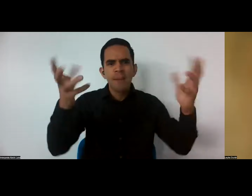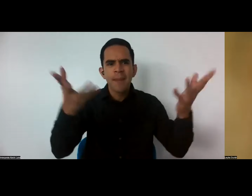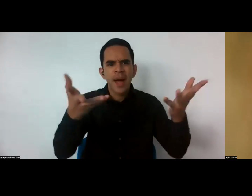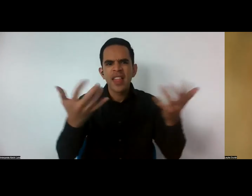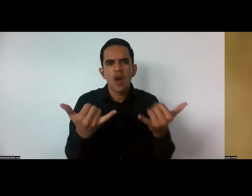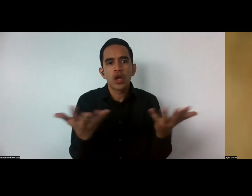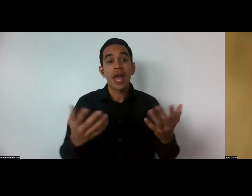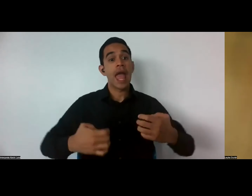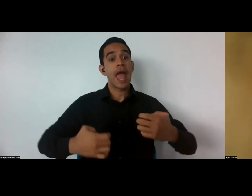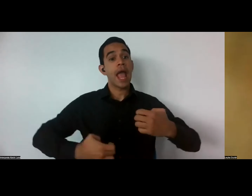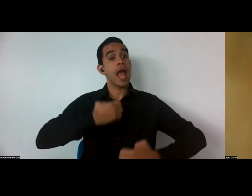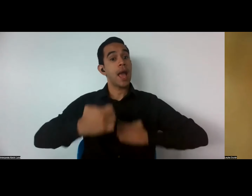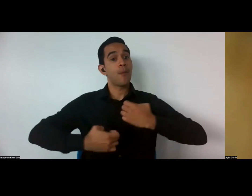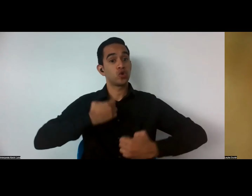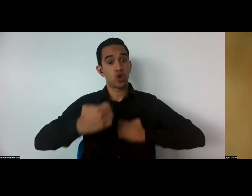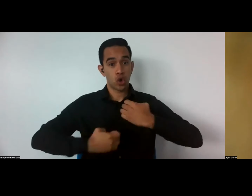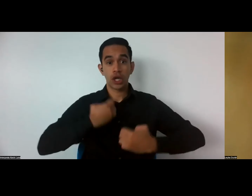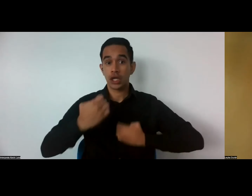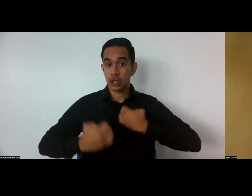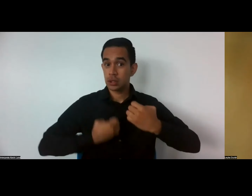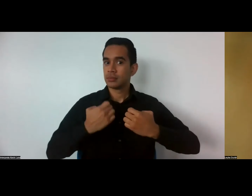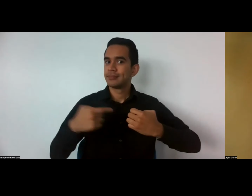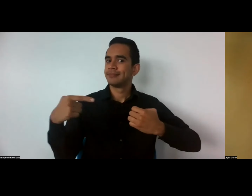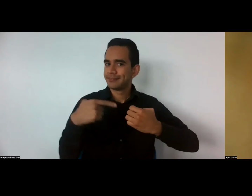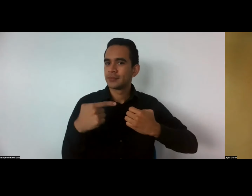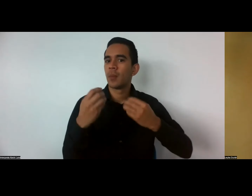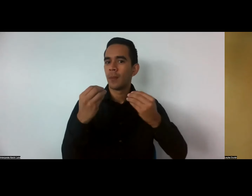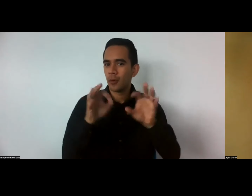que va a ser bien interesante para todos, ¿vale?